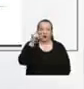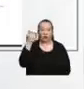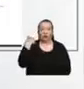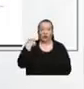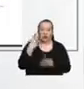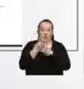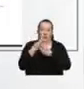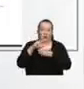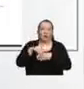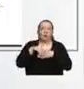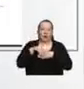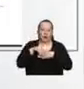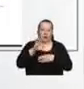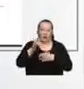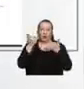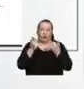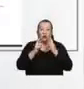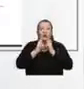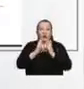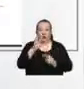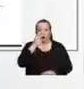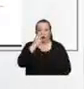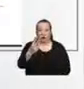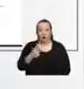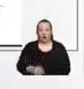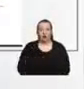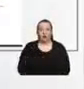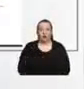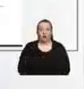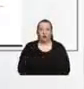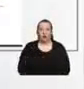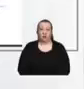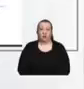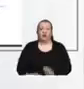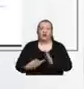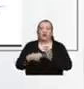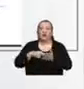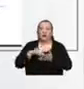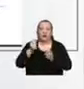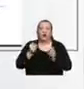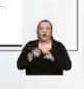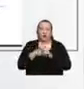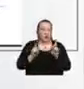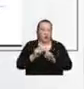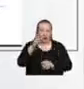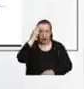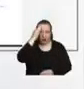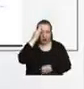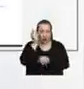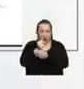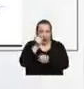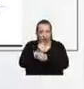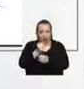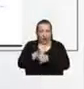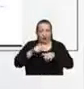veamos el resultado de esto si esto no es casualidad compañero es saber hacer y saber trabajar sigamos